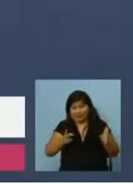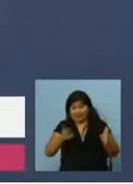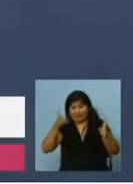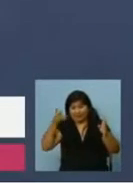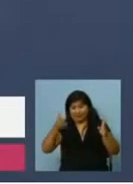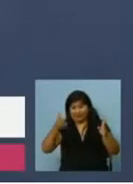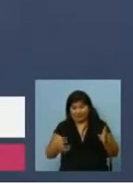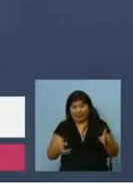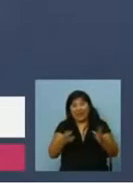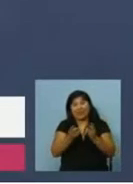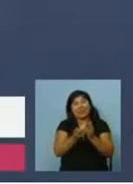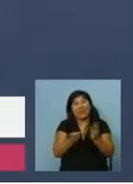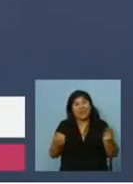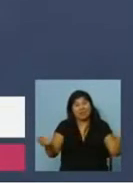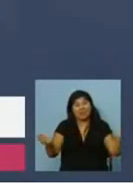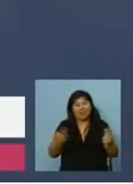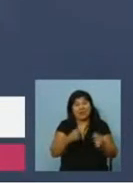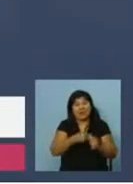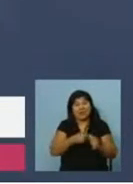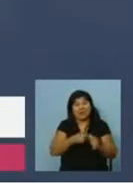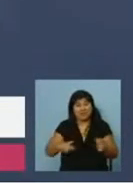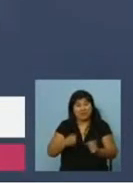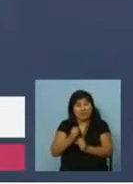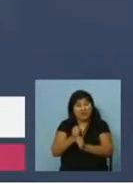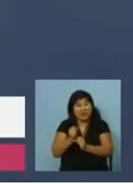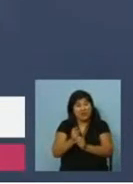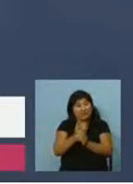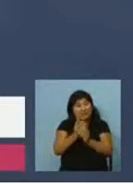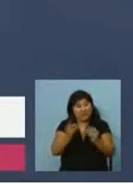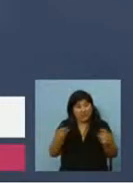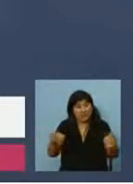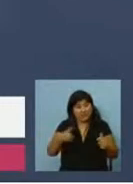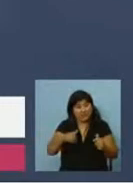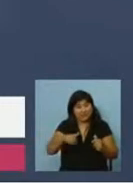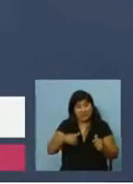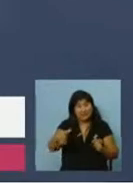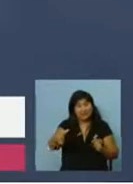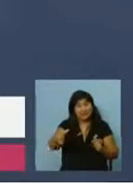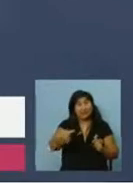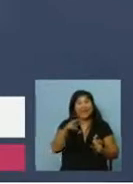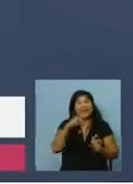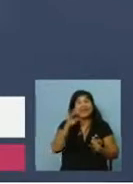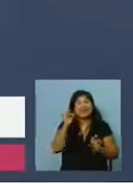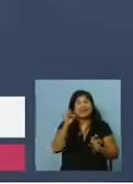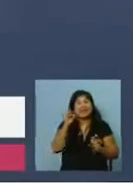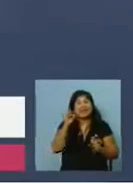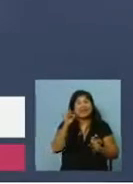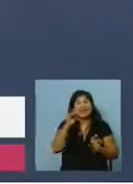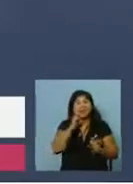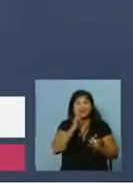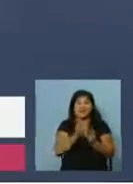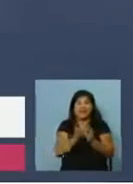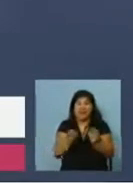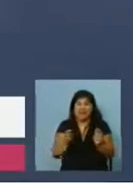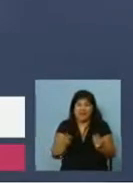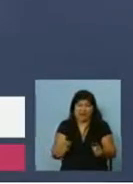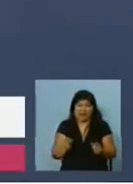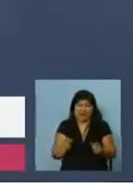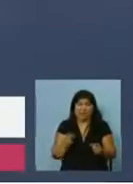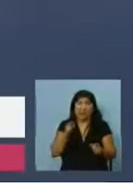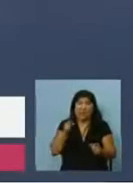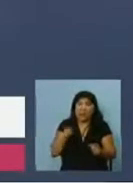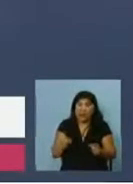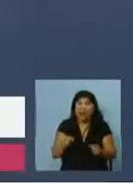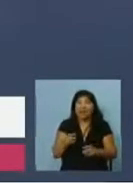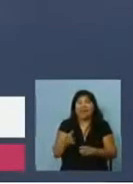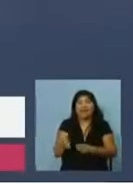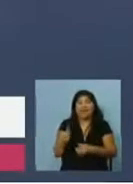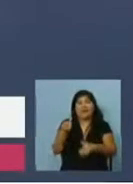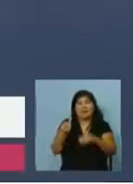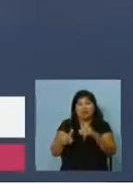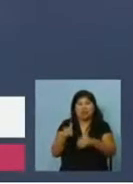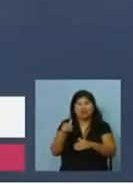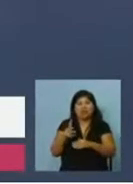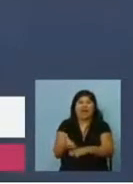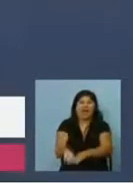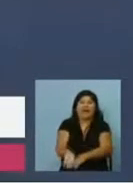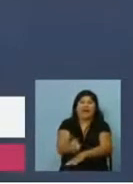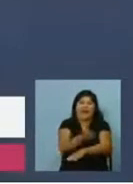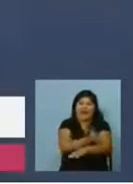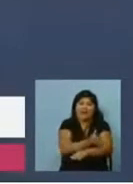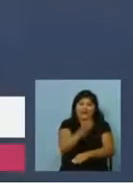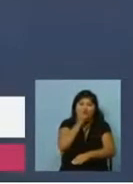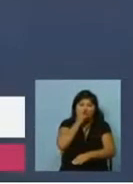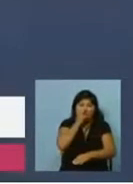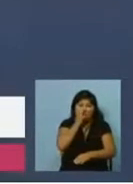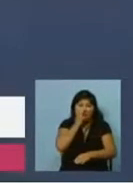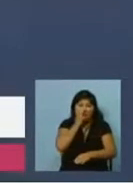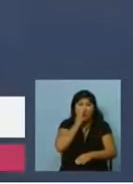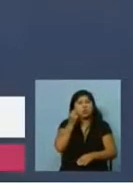todos sabemos, el 10 de diciembre del 2019, él adelantó las elecciones para el 9 de junio y nuevamente quiere ser reelecto. En